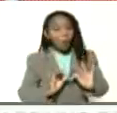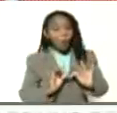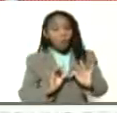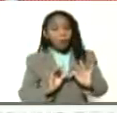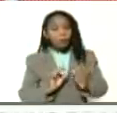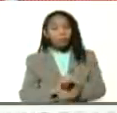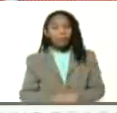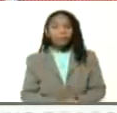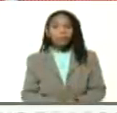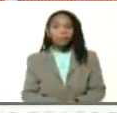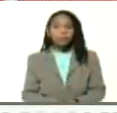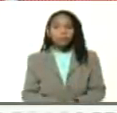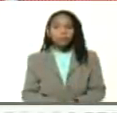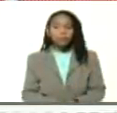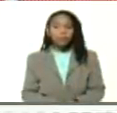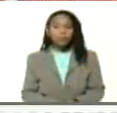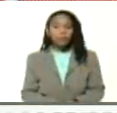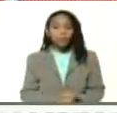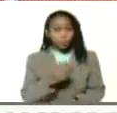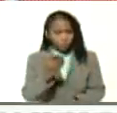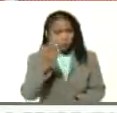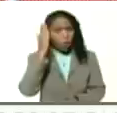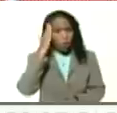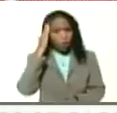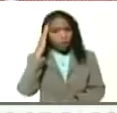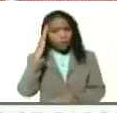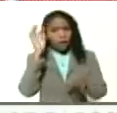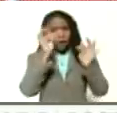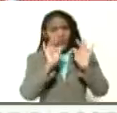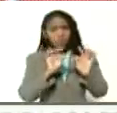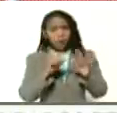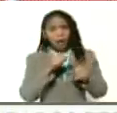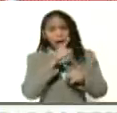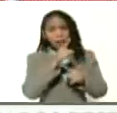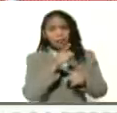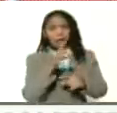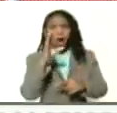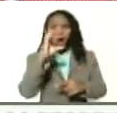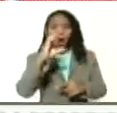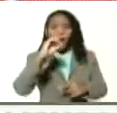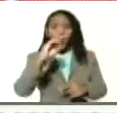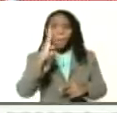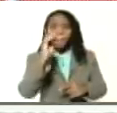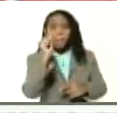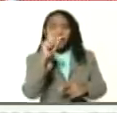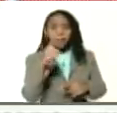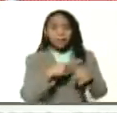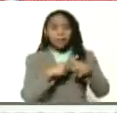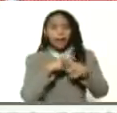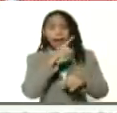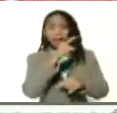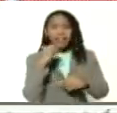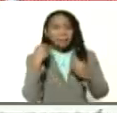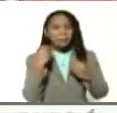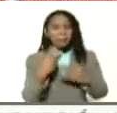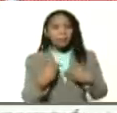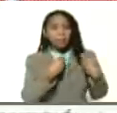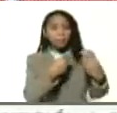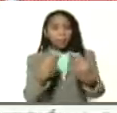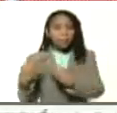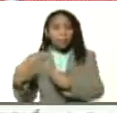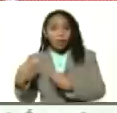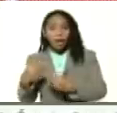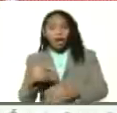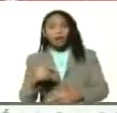COVAX. Ustedes conocen el mecanismo COVAX, es un mecanismo de las Naciones Unidas con donantes